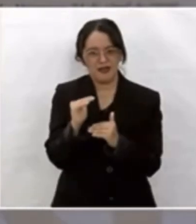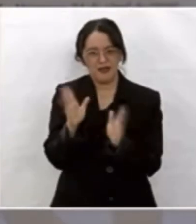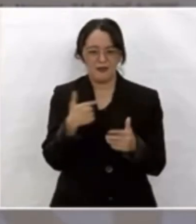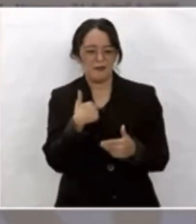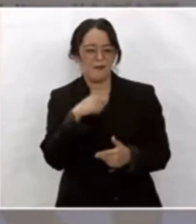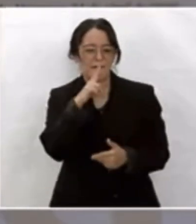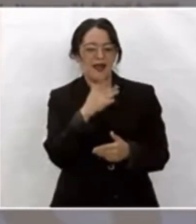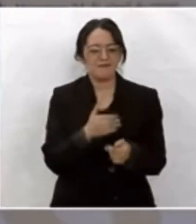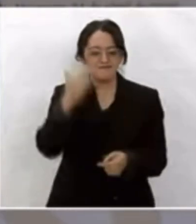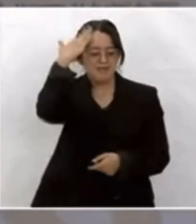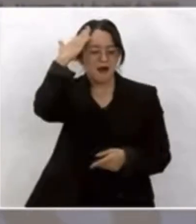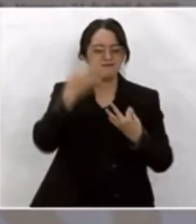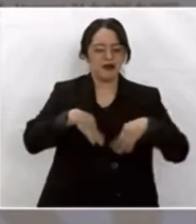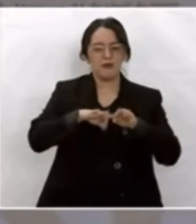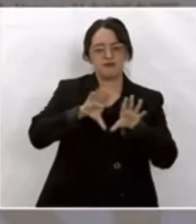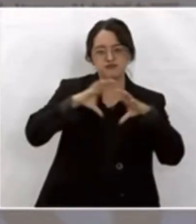gobiernos del mundo.